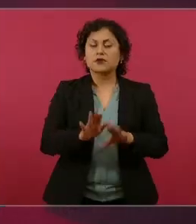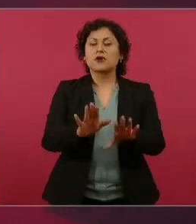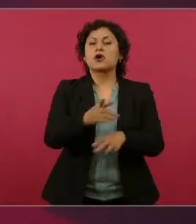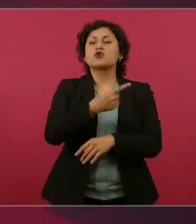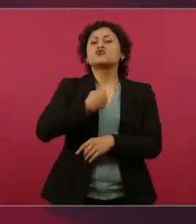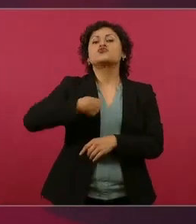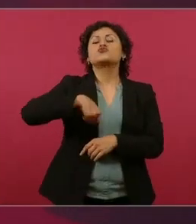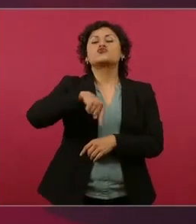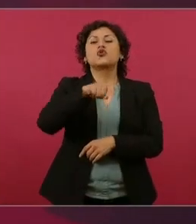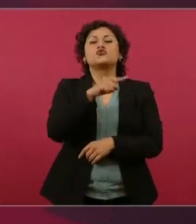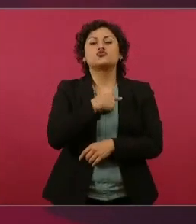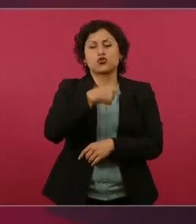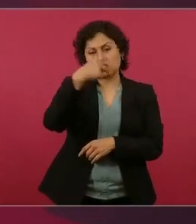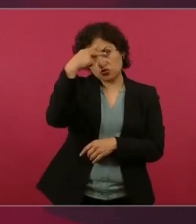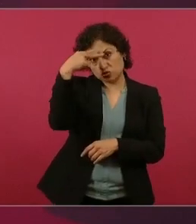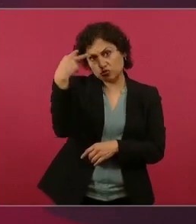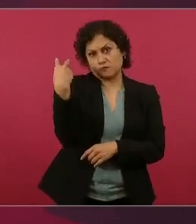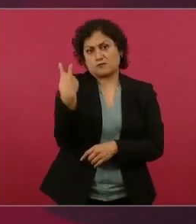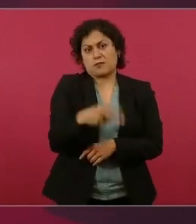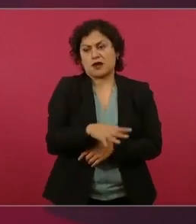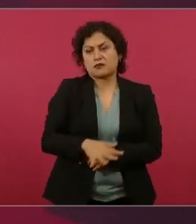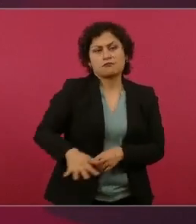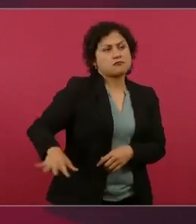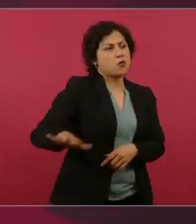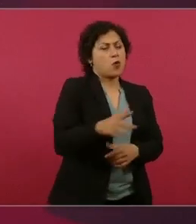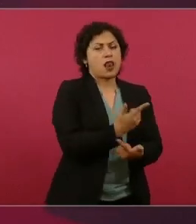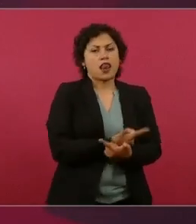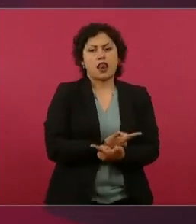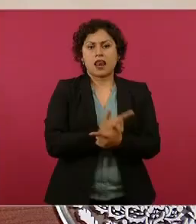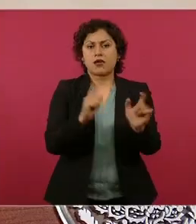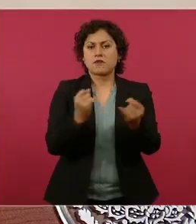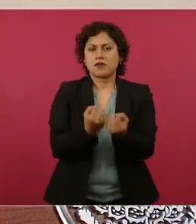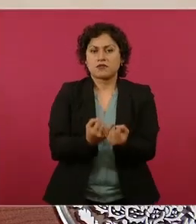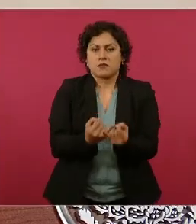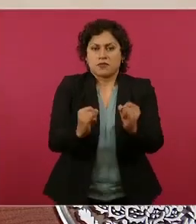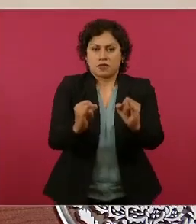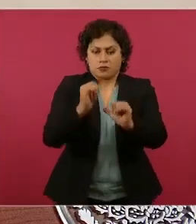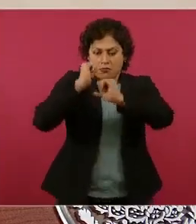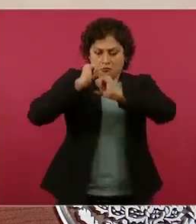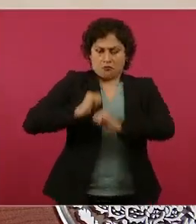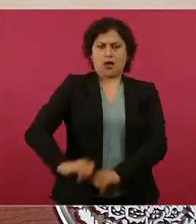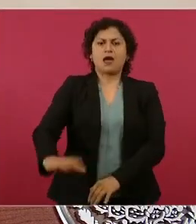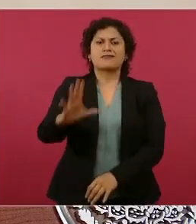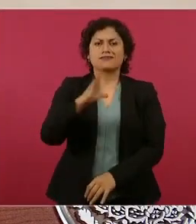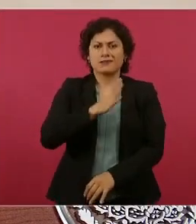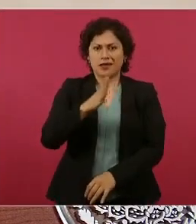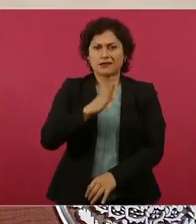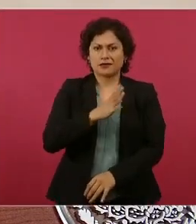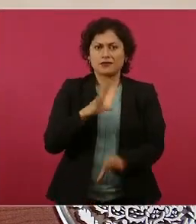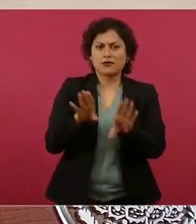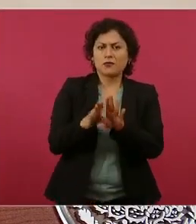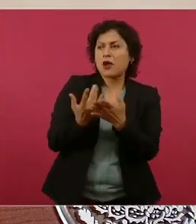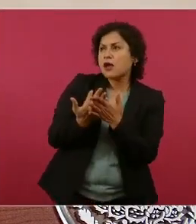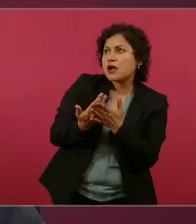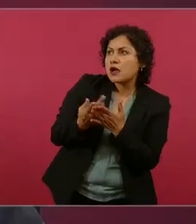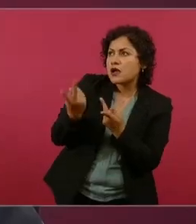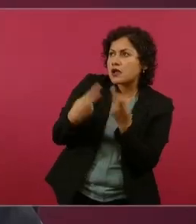reunió… queremos vivir en un país libre, independiente, soberano, no dependiendo de nadie,